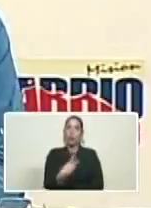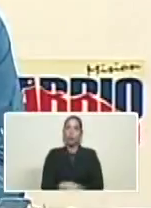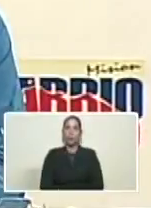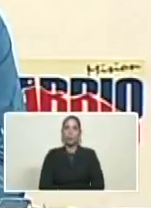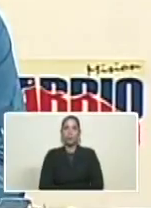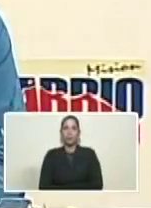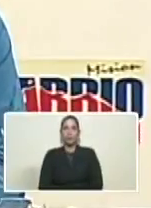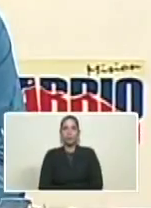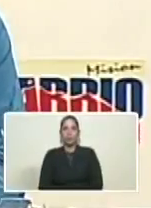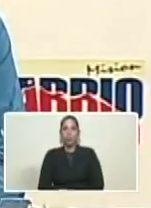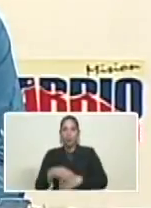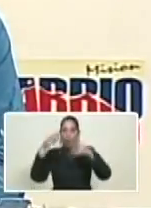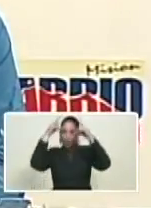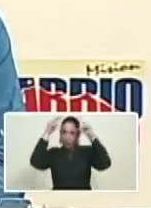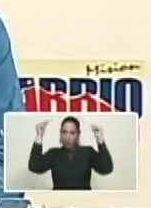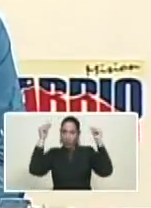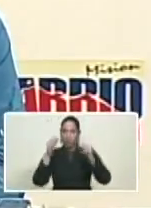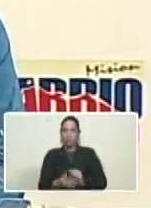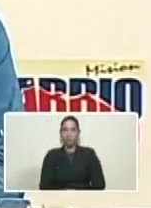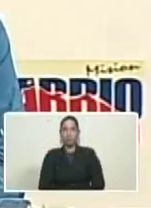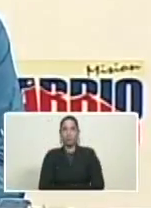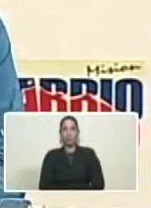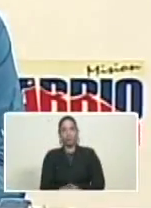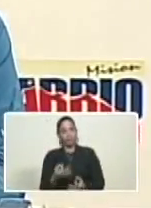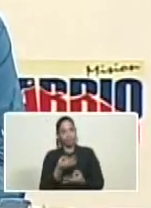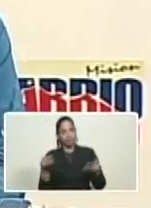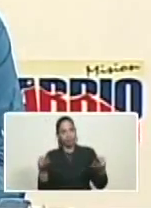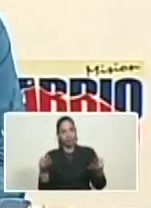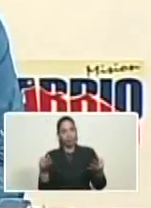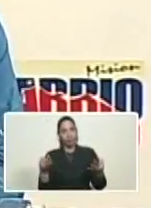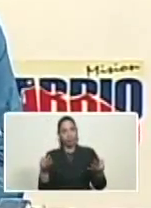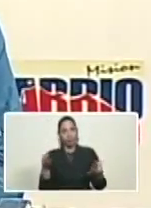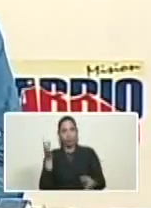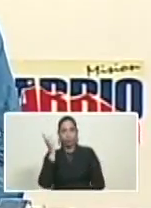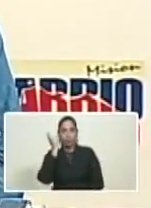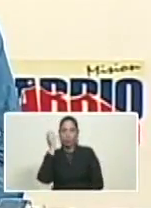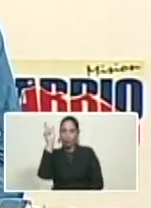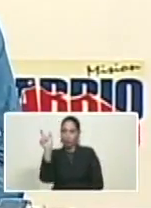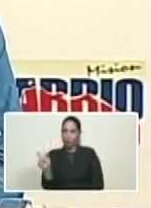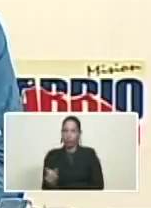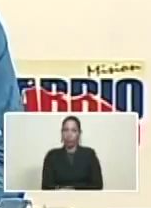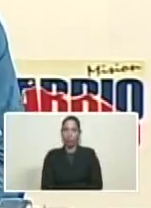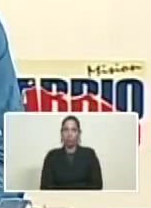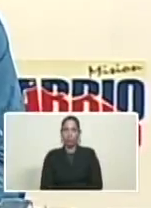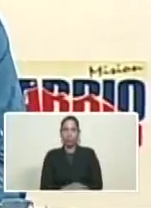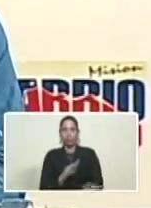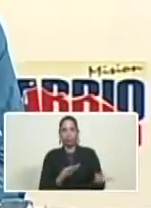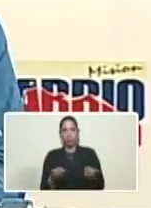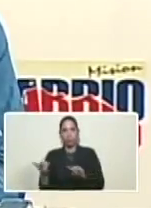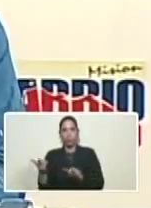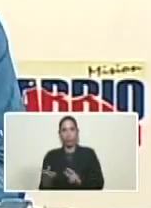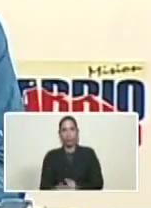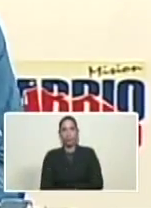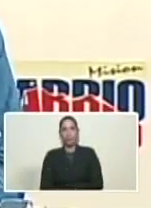las enfermeras. Correcto. Nilde Azabache. Bienvenida, Nilde.